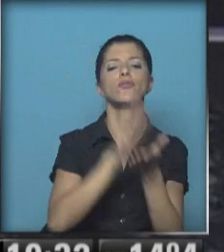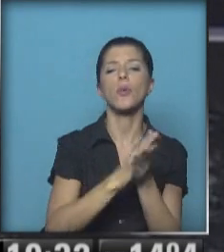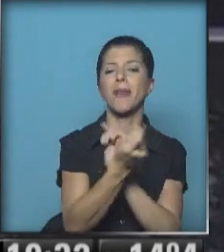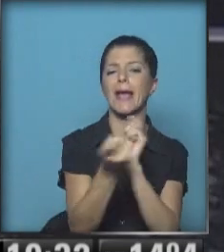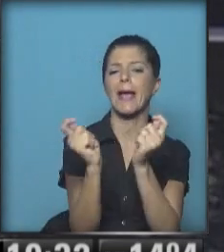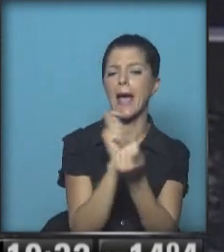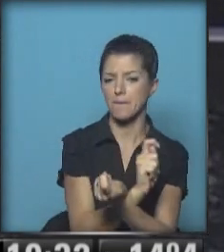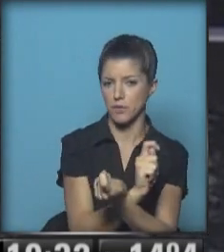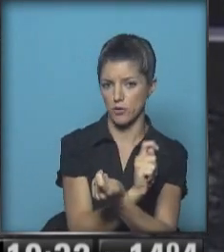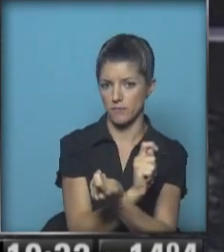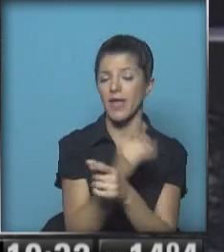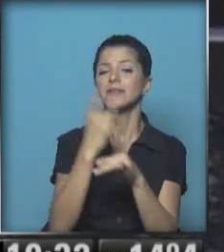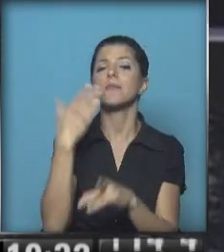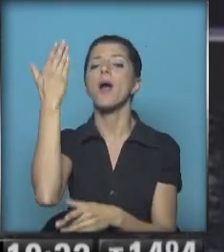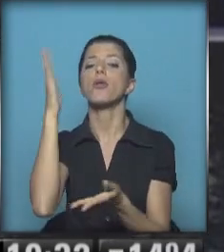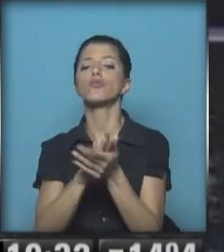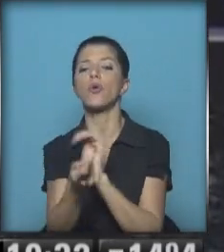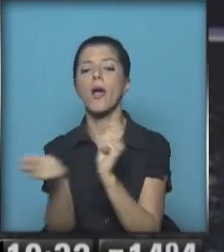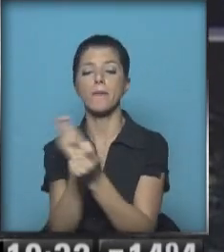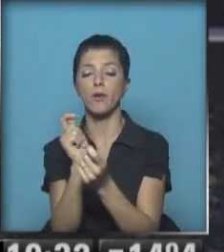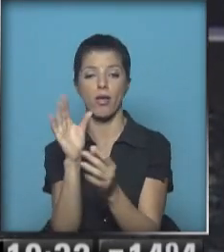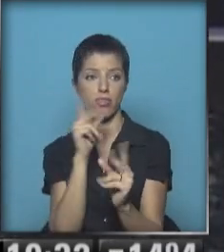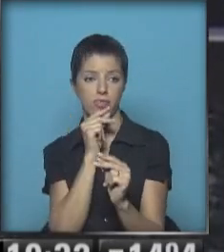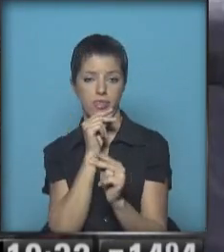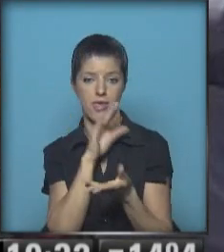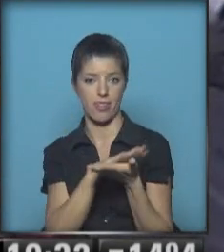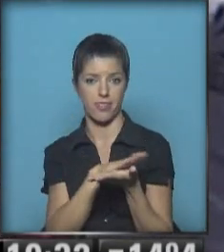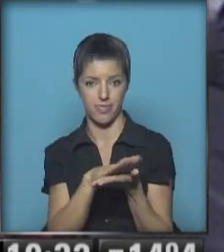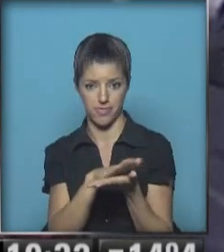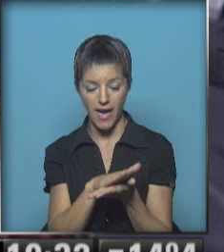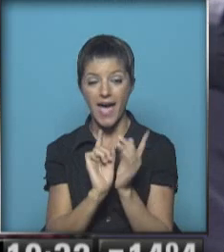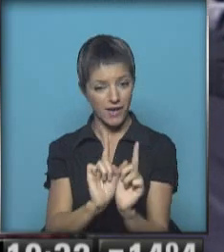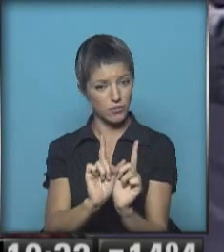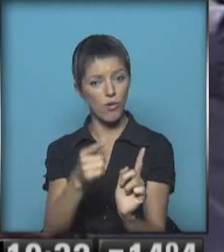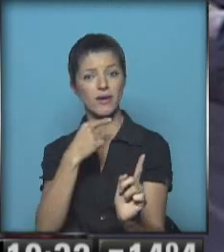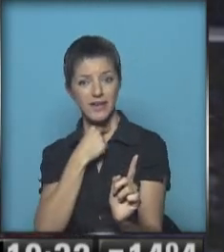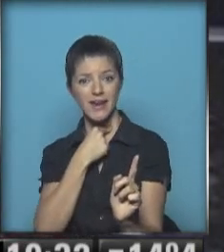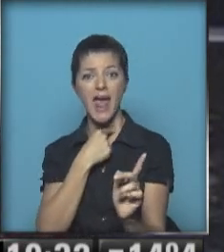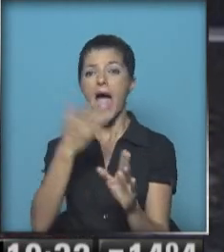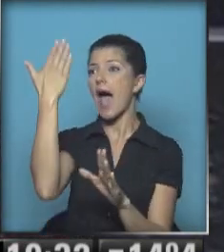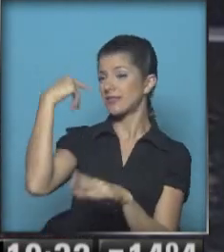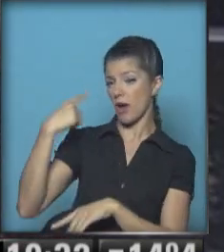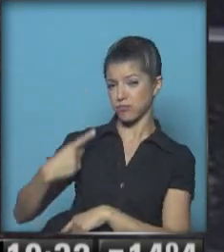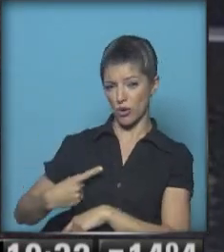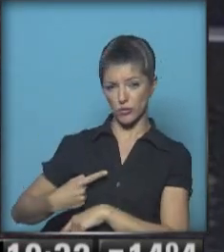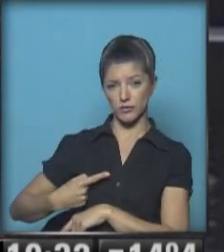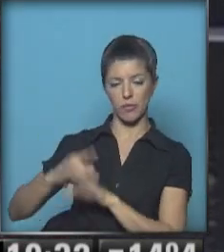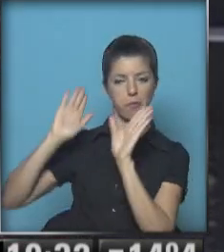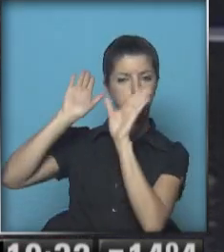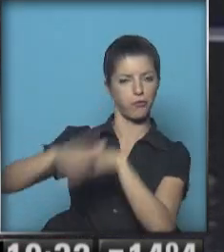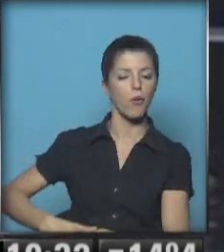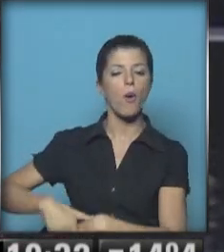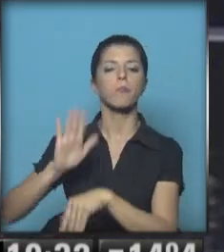se trata siempre de un cambio vacío. Es como si quisieran romper la casa vieja para construir la casa